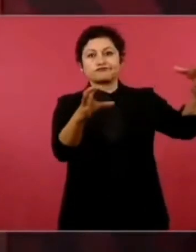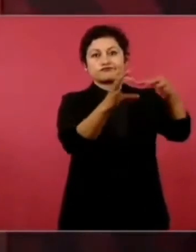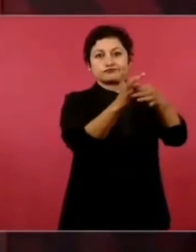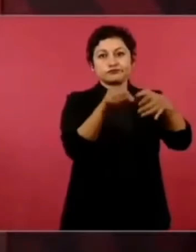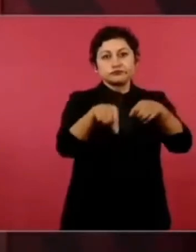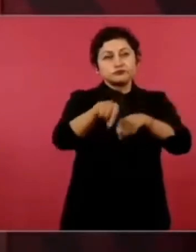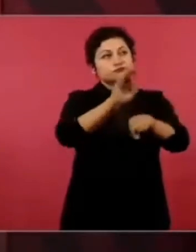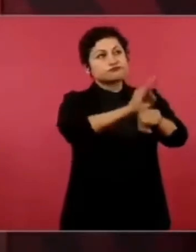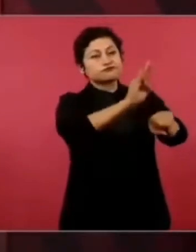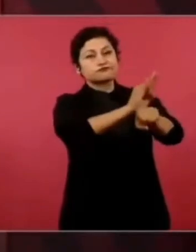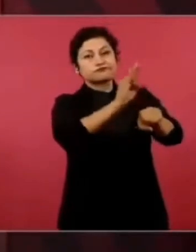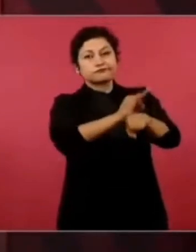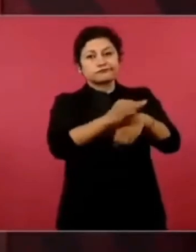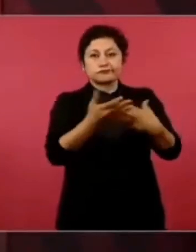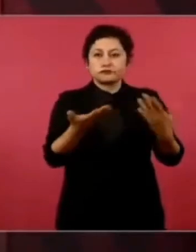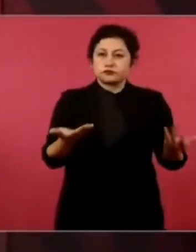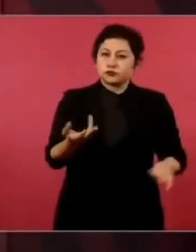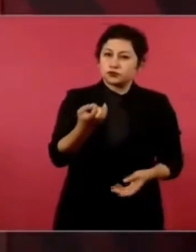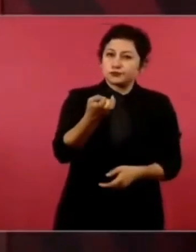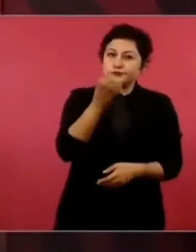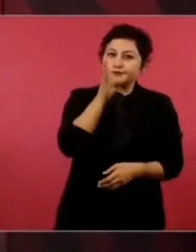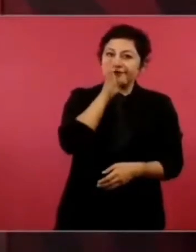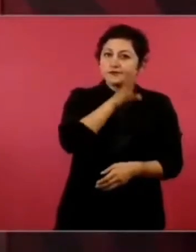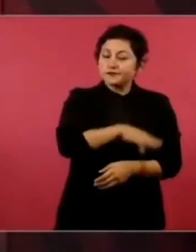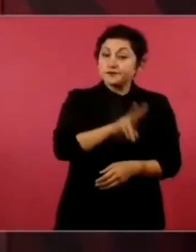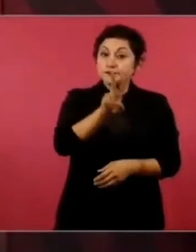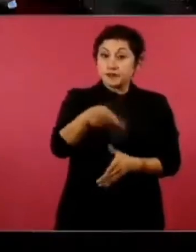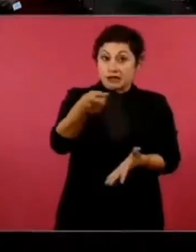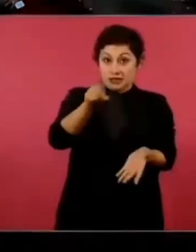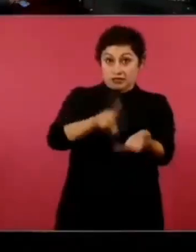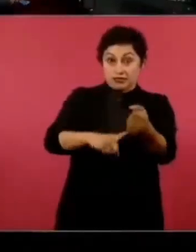que impere en el Poder Judicial